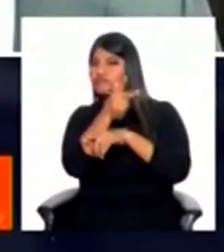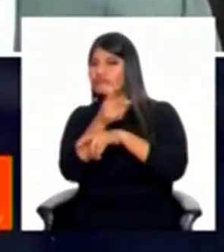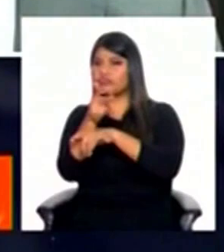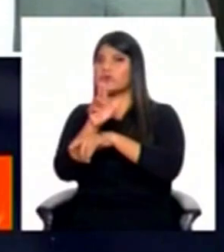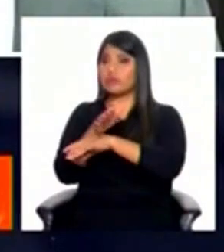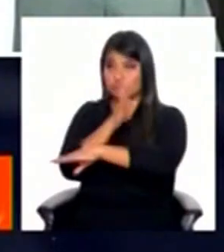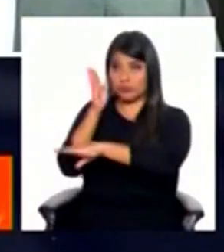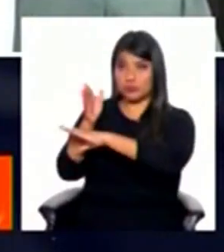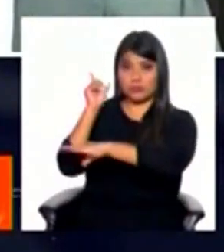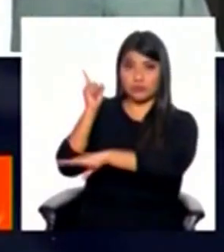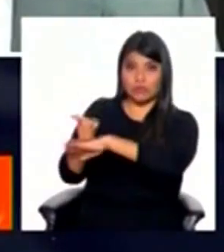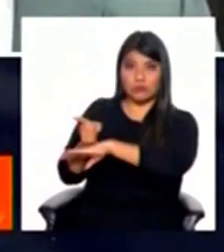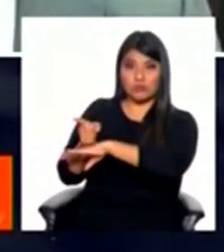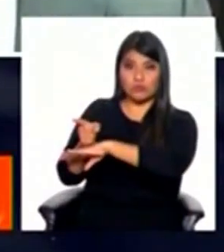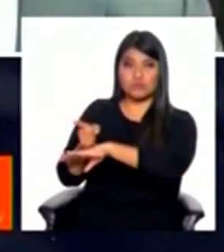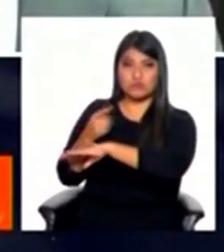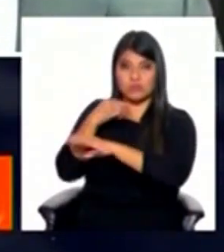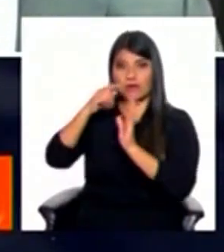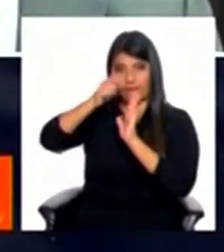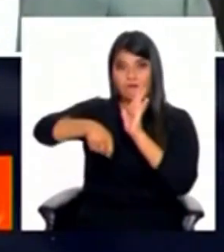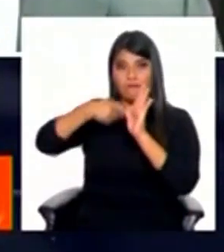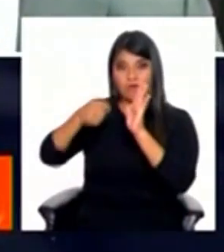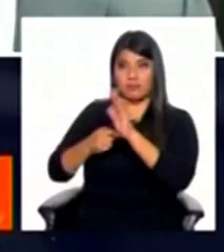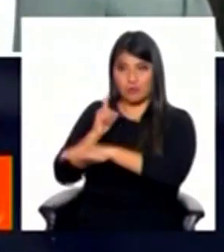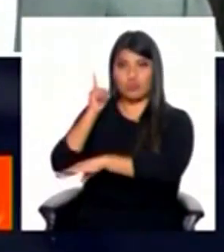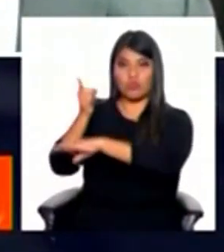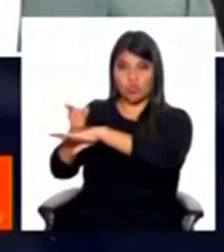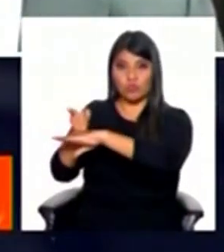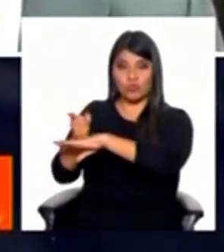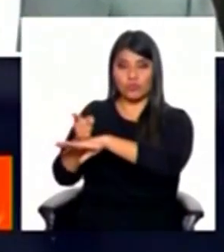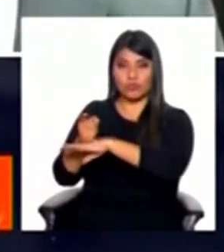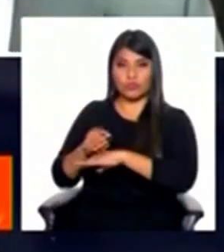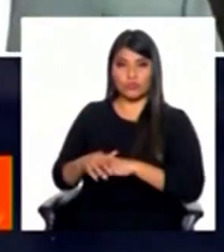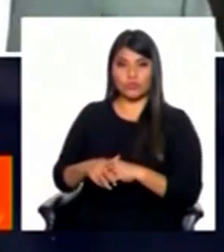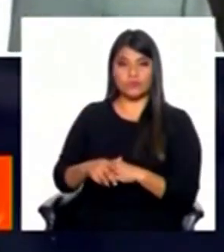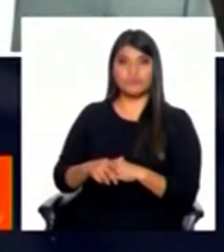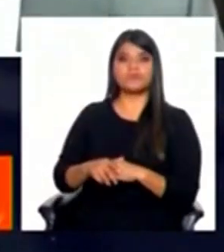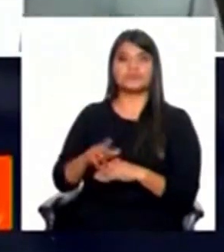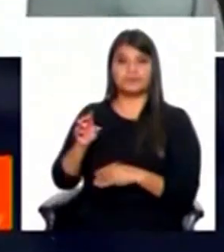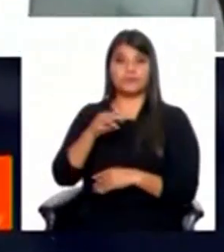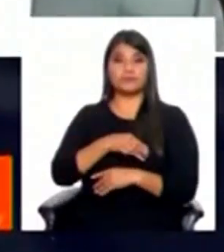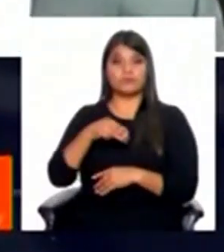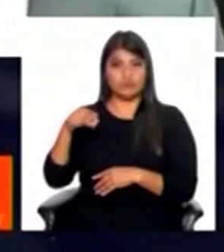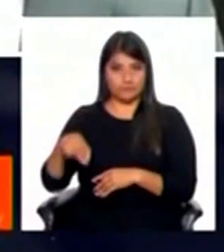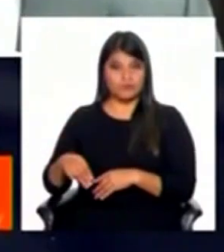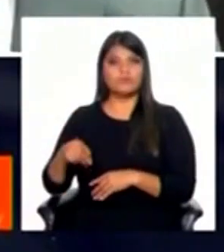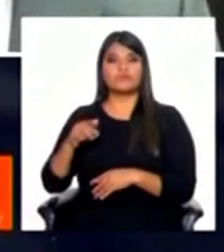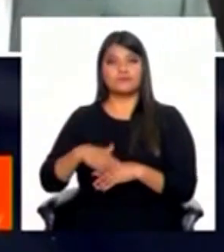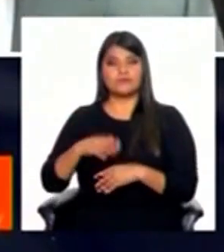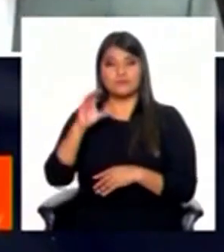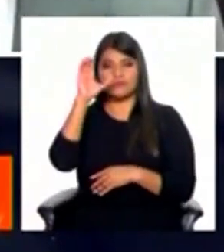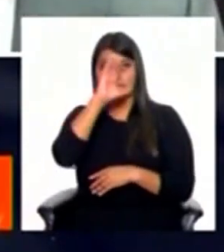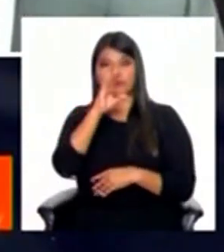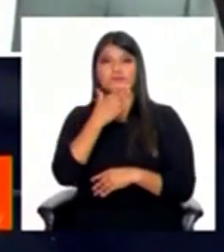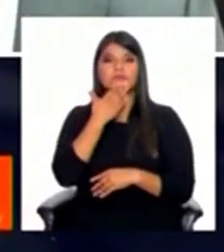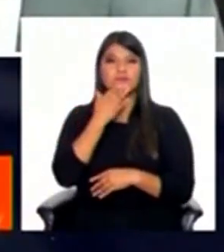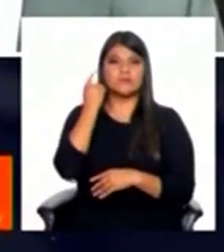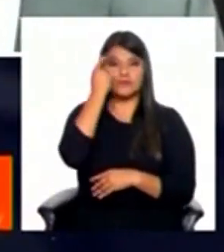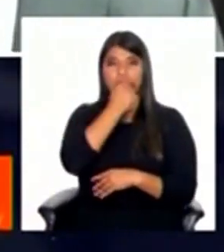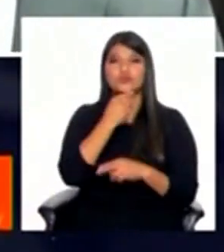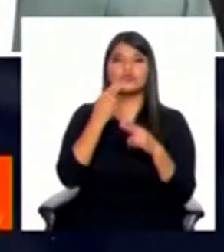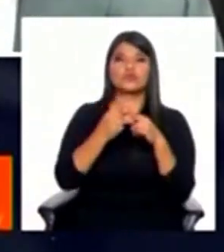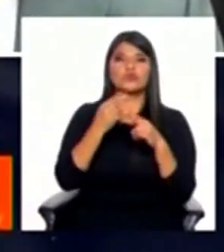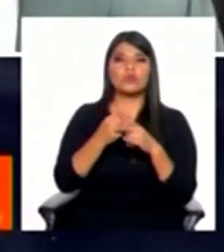denunció a través de un video. Así es, sí. El ministerio está abocado a poder identificar, insistimos en que